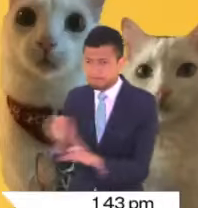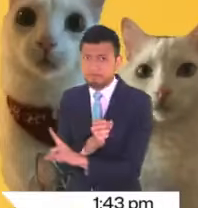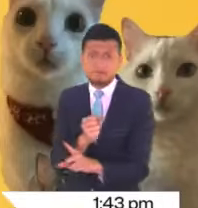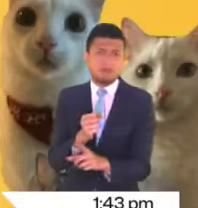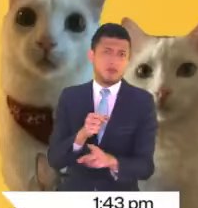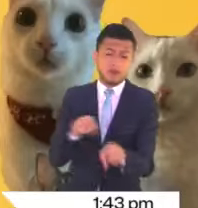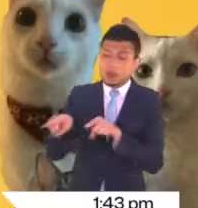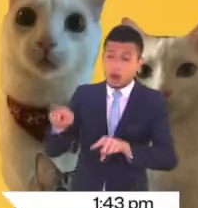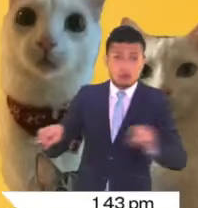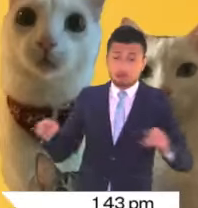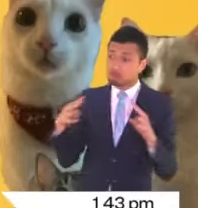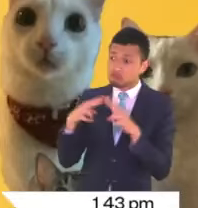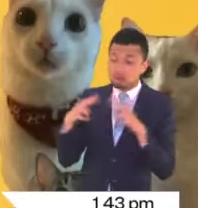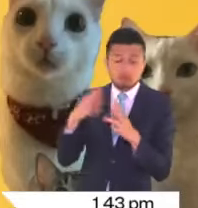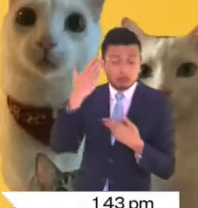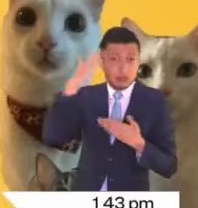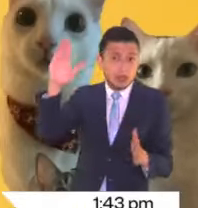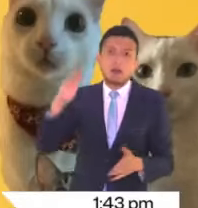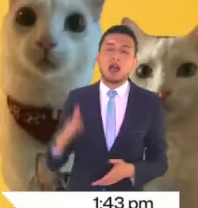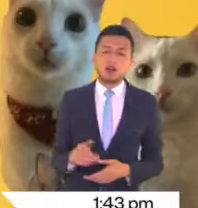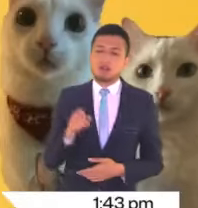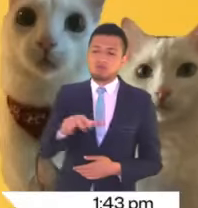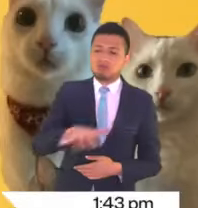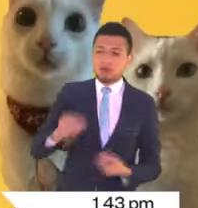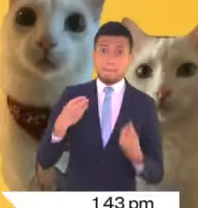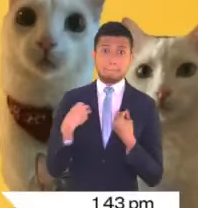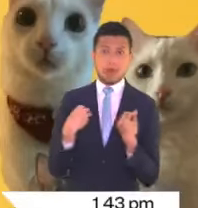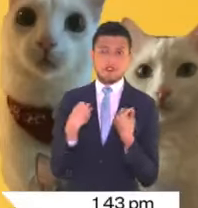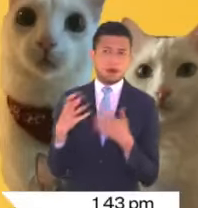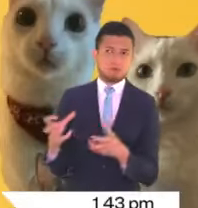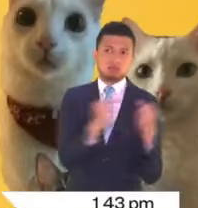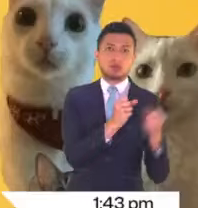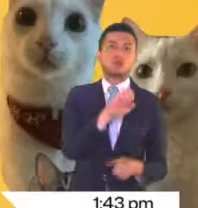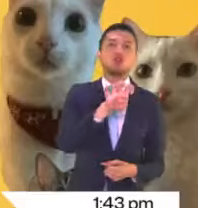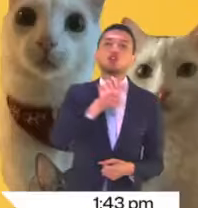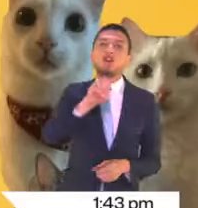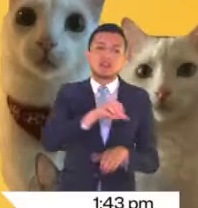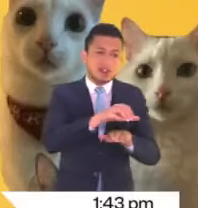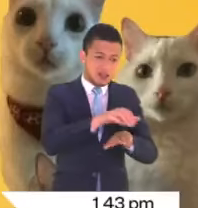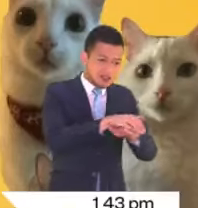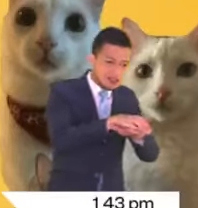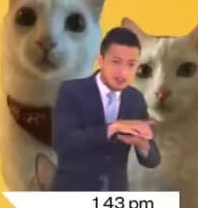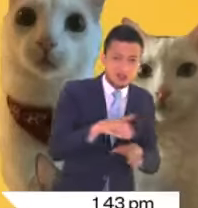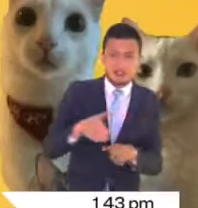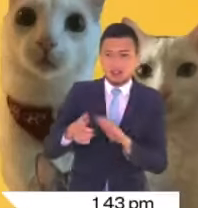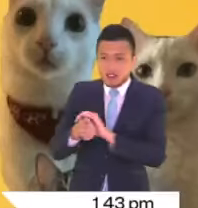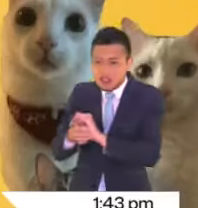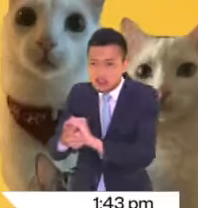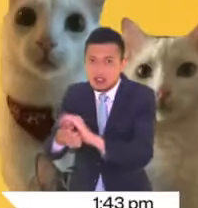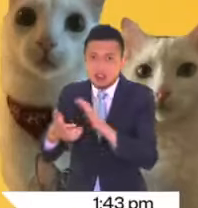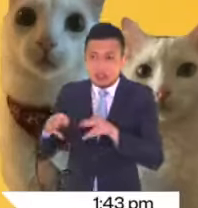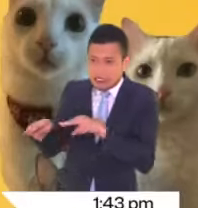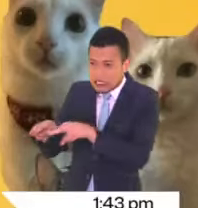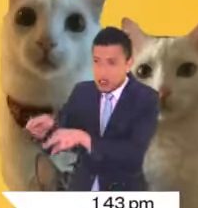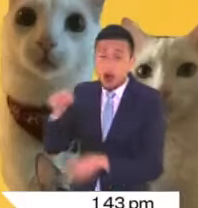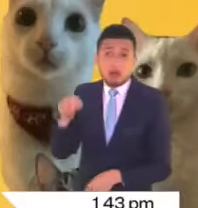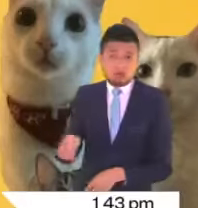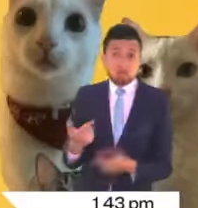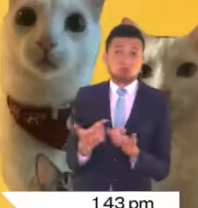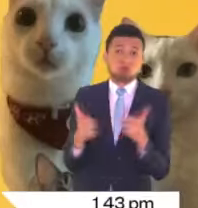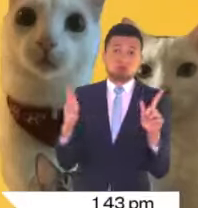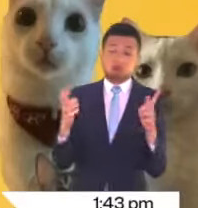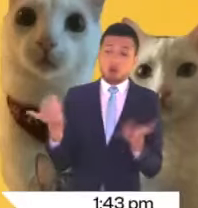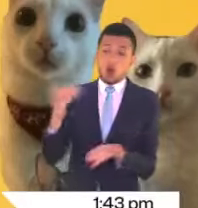fueron arrebatadas de su hábitat. Más de 90 tortugas entre terrestres y de río volvieron a la libertad gracias